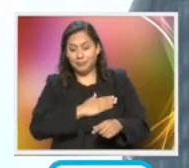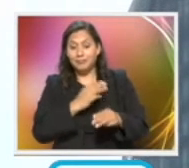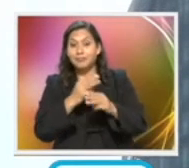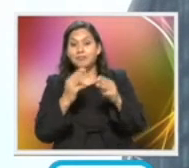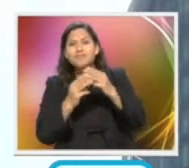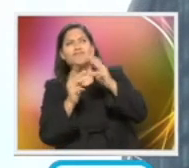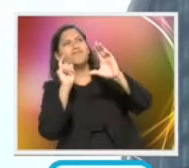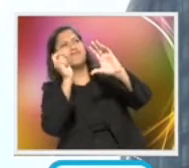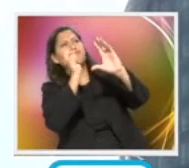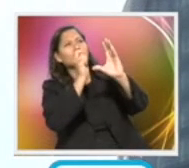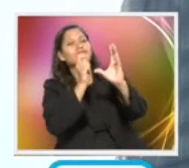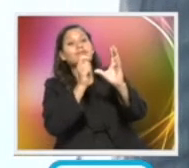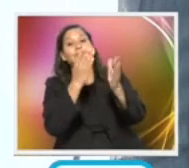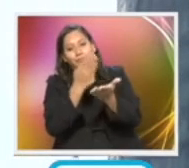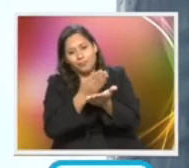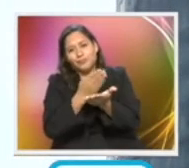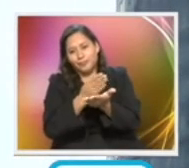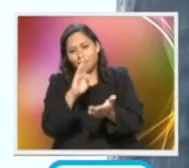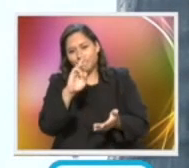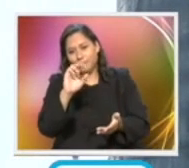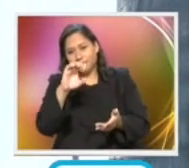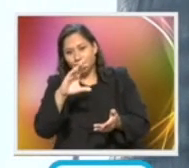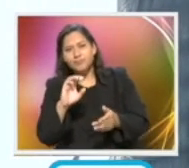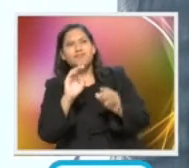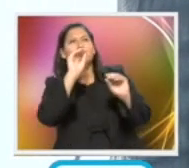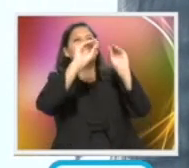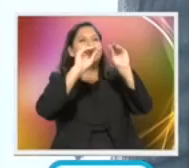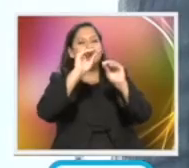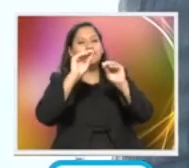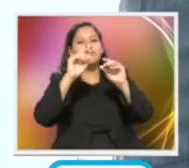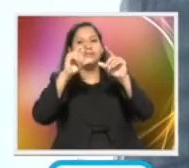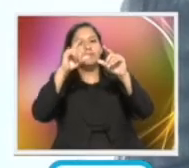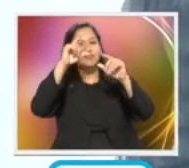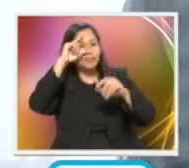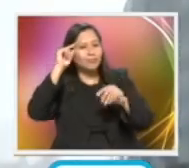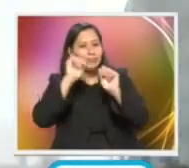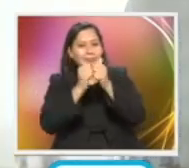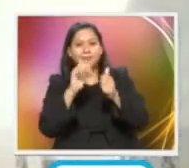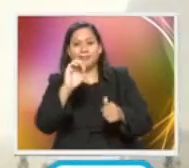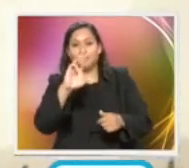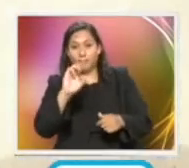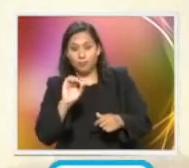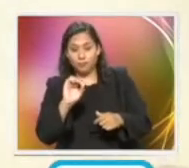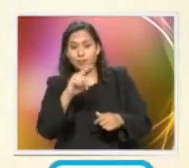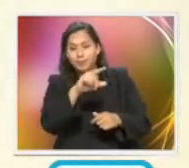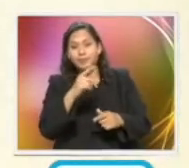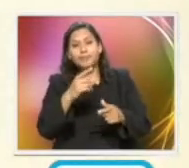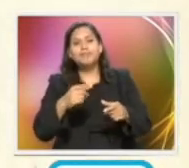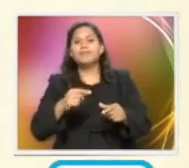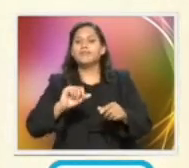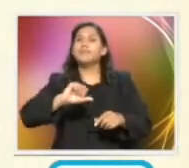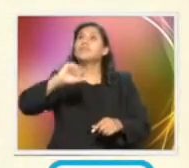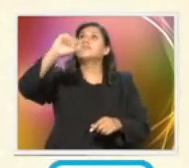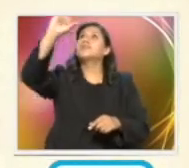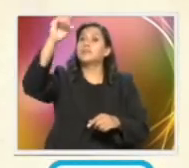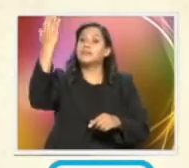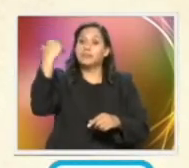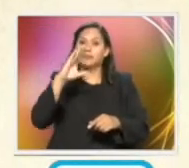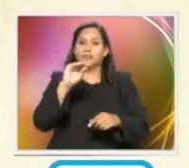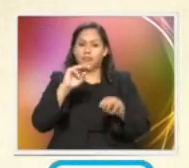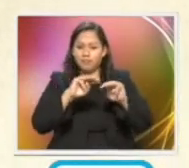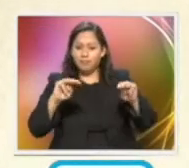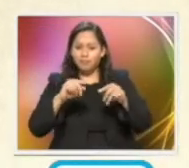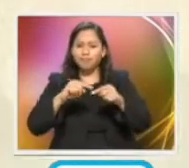construida esta escultura es bronce y está revestida por hoja de pan de oro. La altura original del monumento era de 90 metros